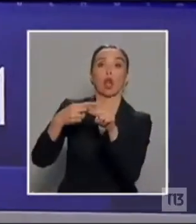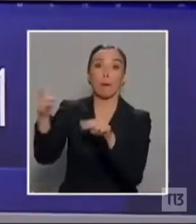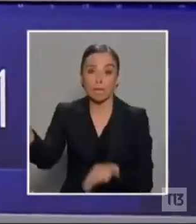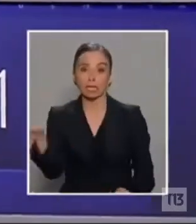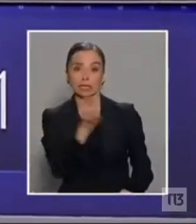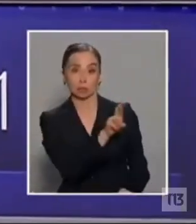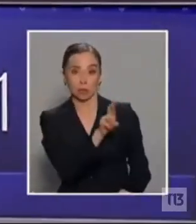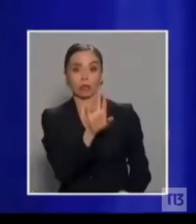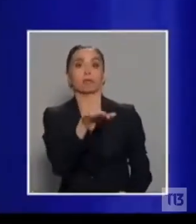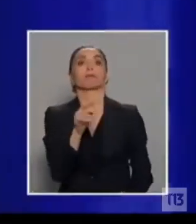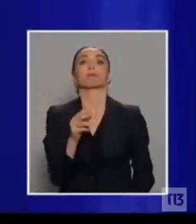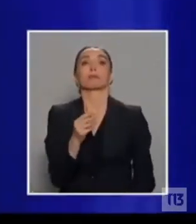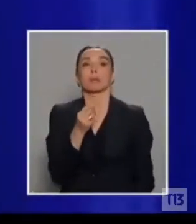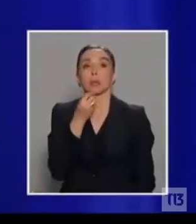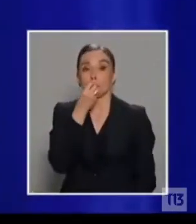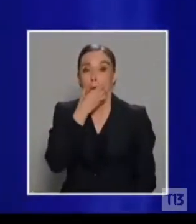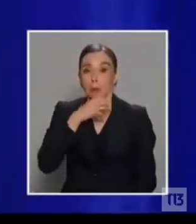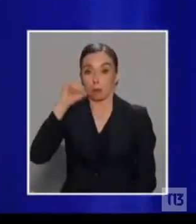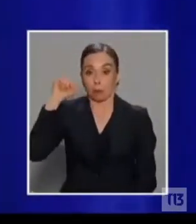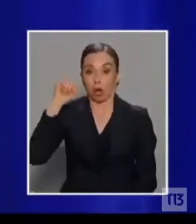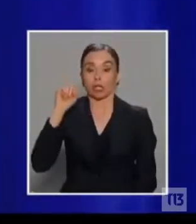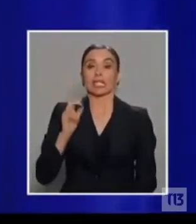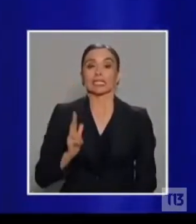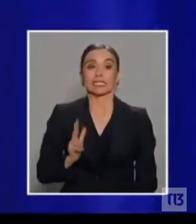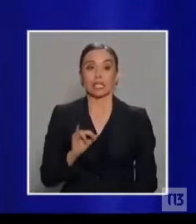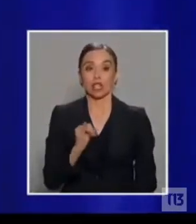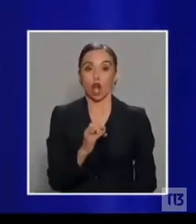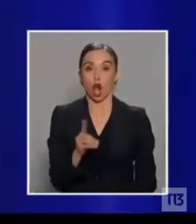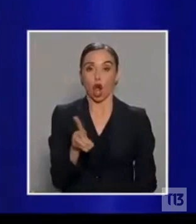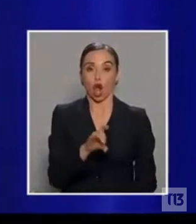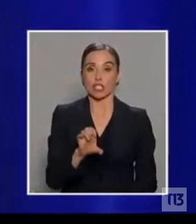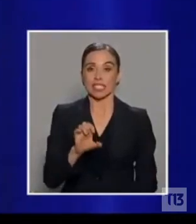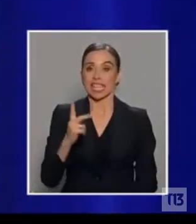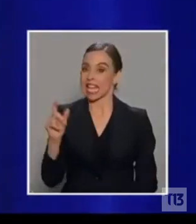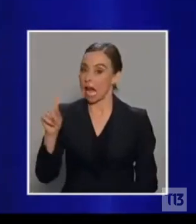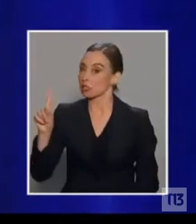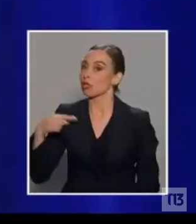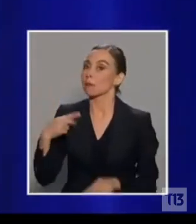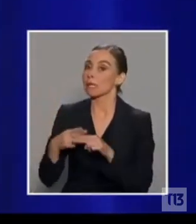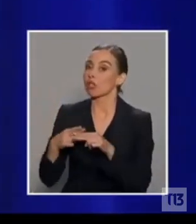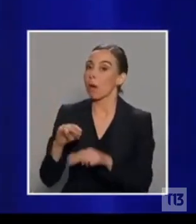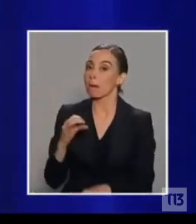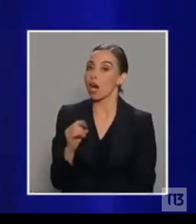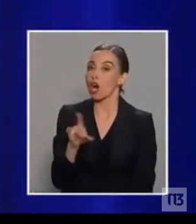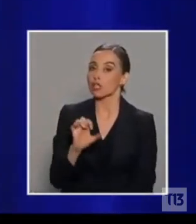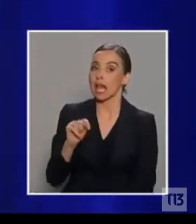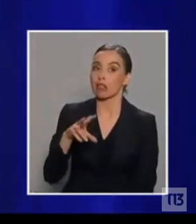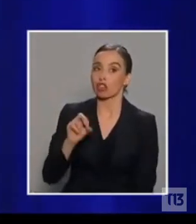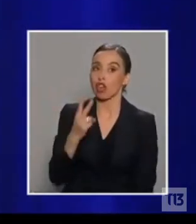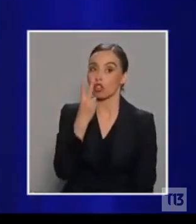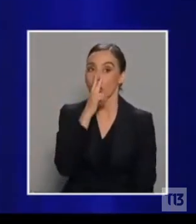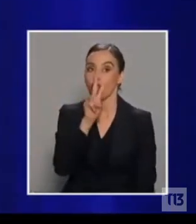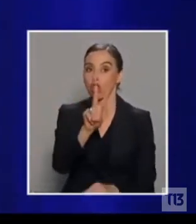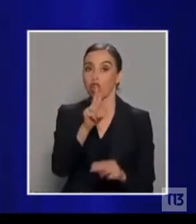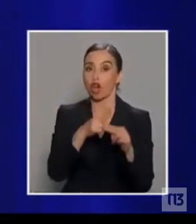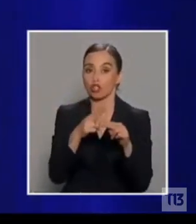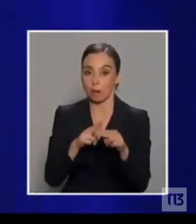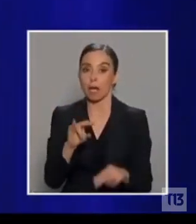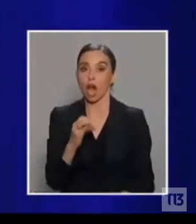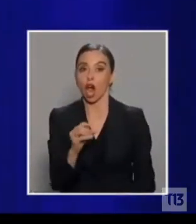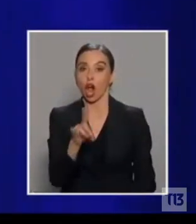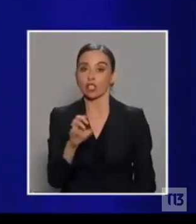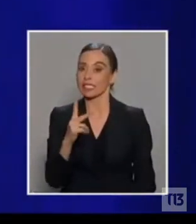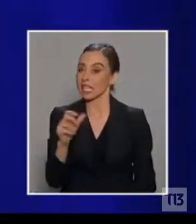pulento cast, mire, hermano. Señor Lima. José Cast. José Antonio. Sí, esto de los dos nombres bien particular. José